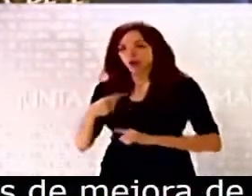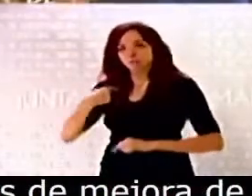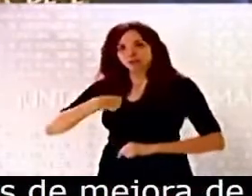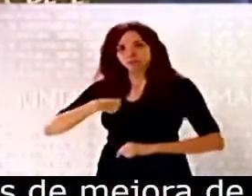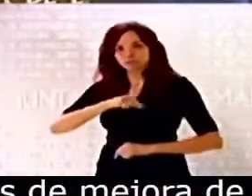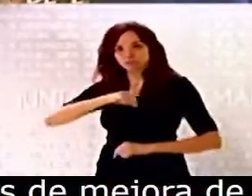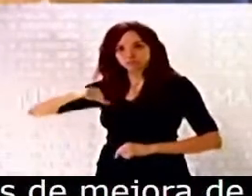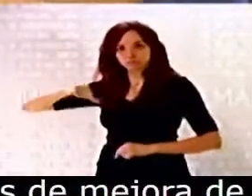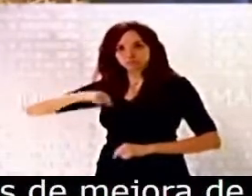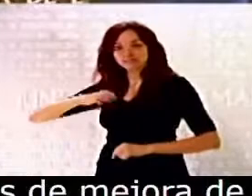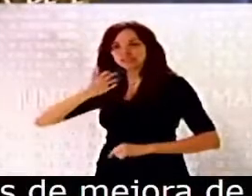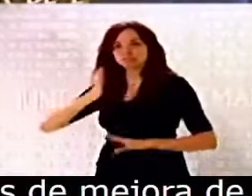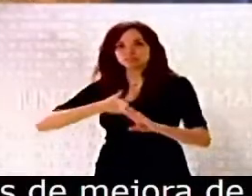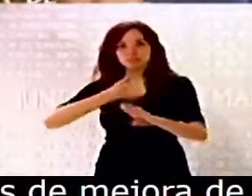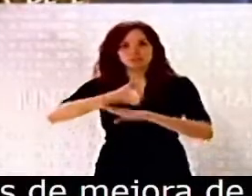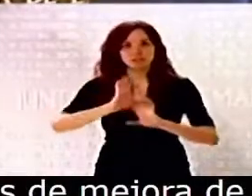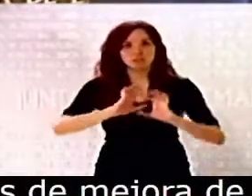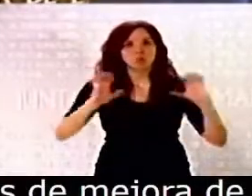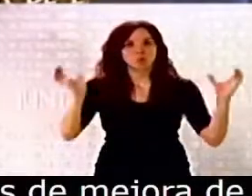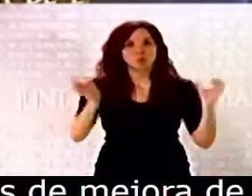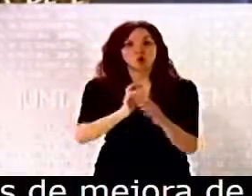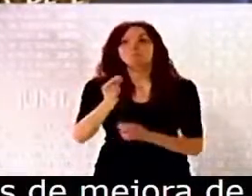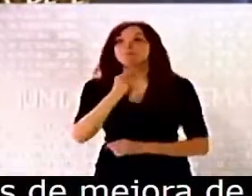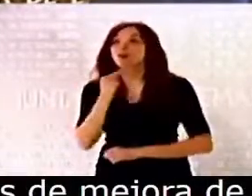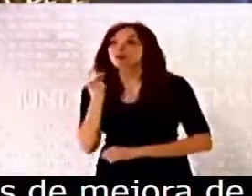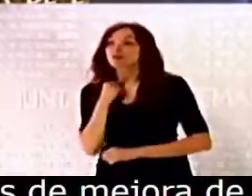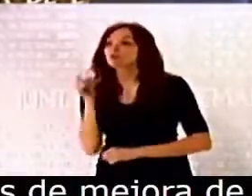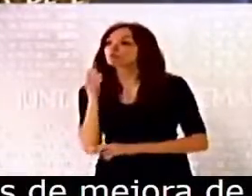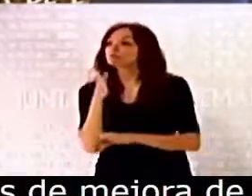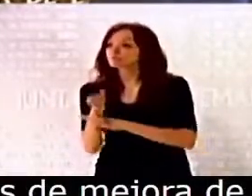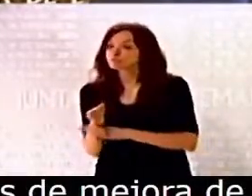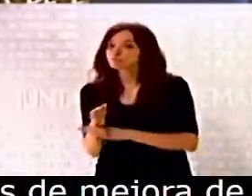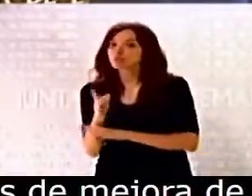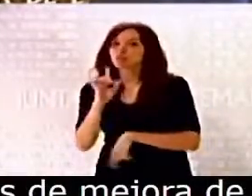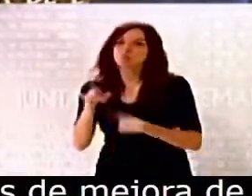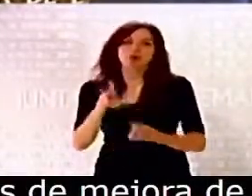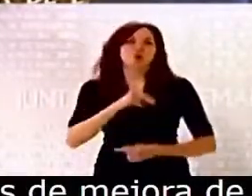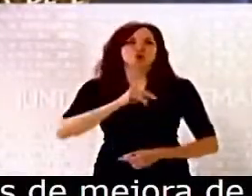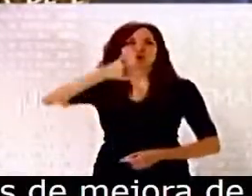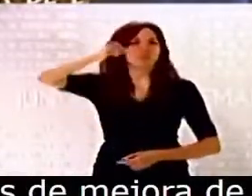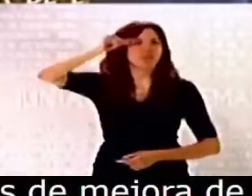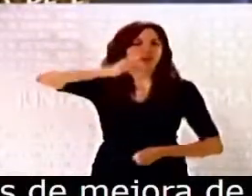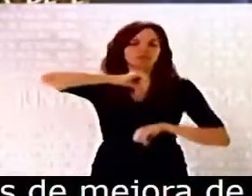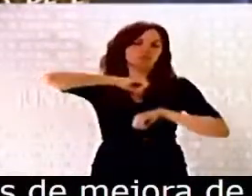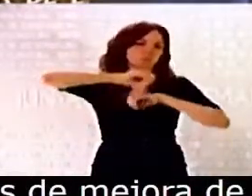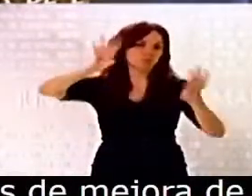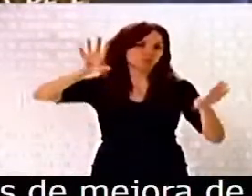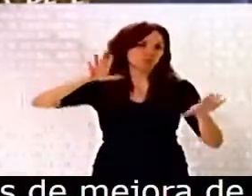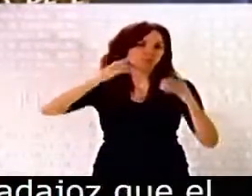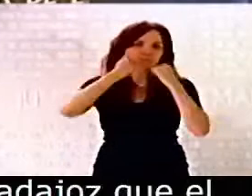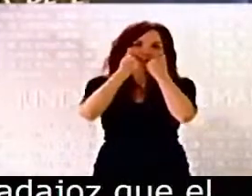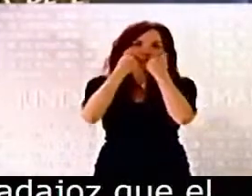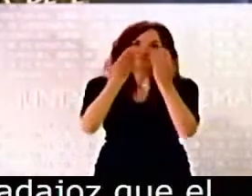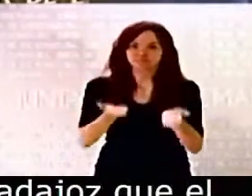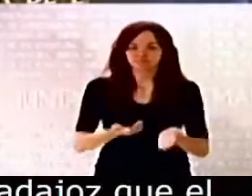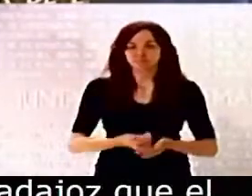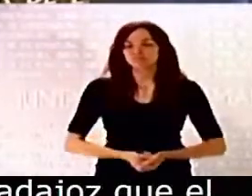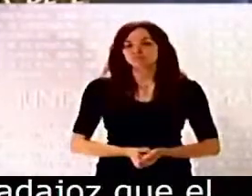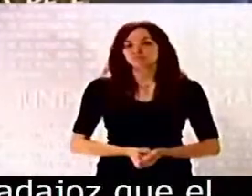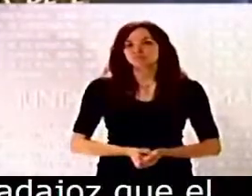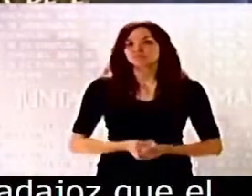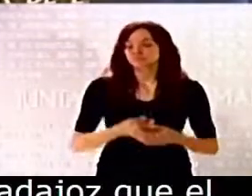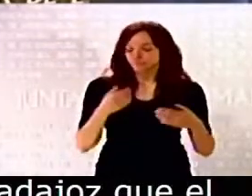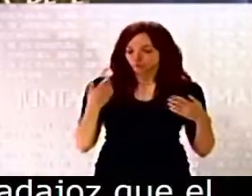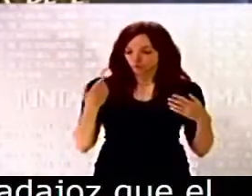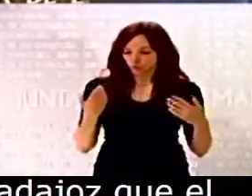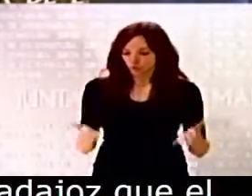he ido a esas reuniones, como a la de Badajoz, que luego el concejal ha contado de la manera que a él le ha parecido. Entonces,